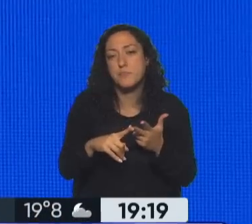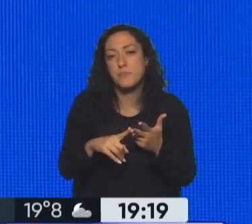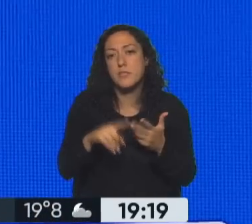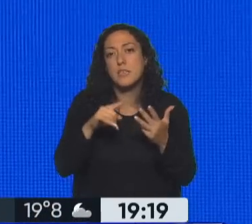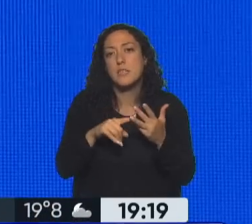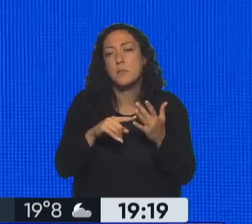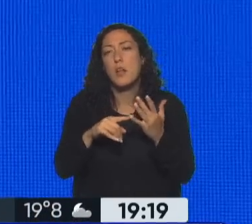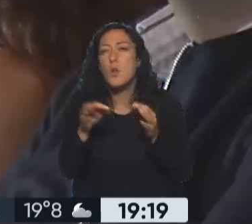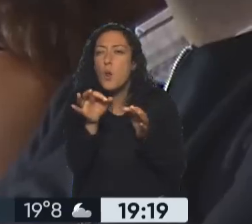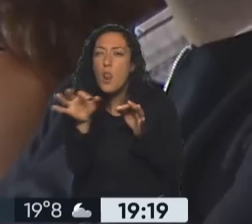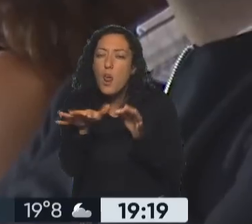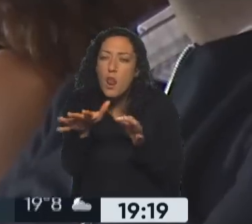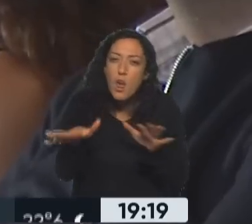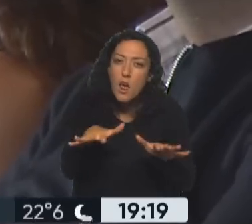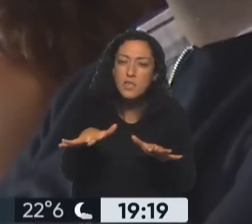pequeños archipiélagos.